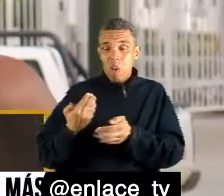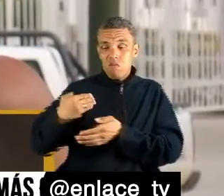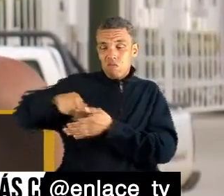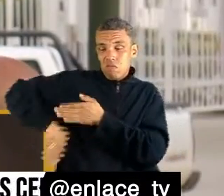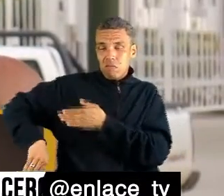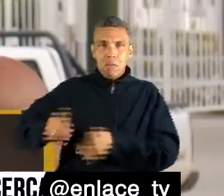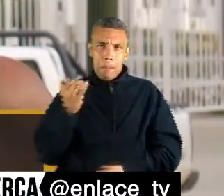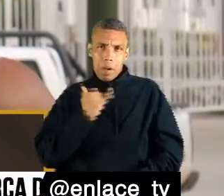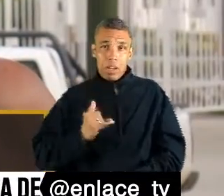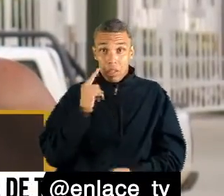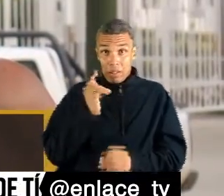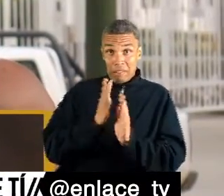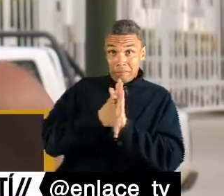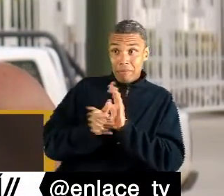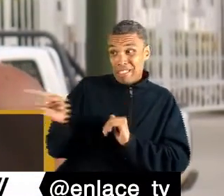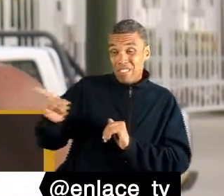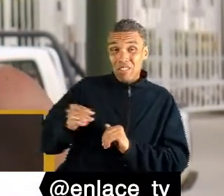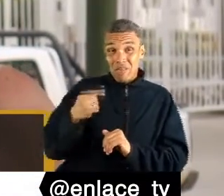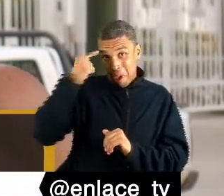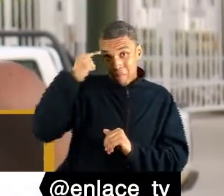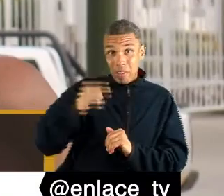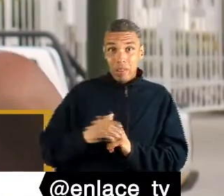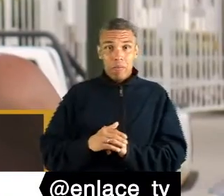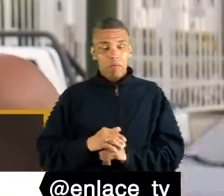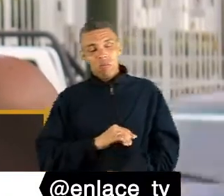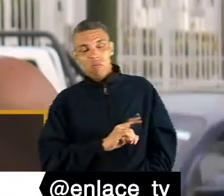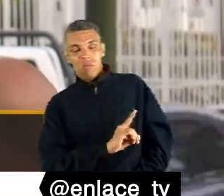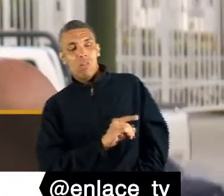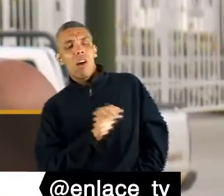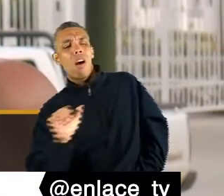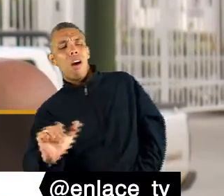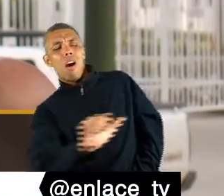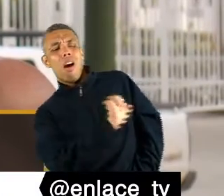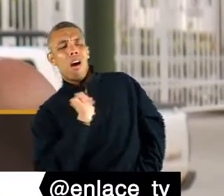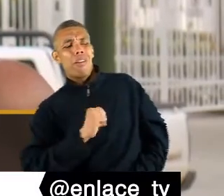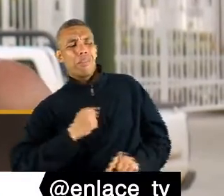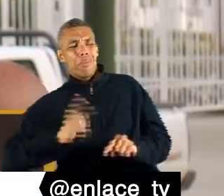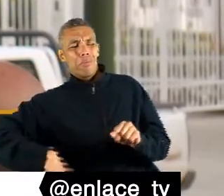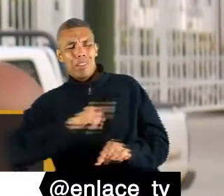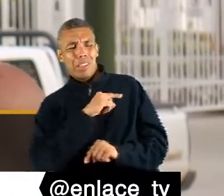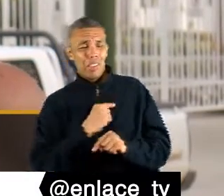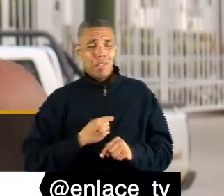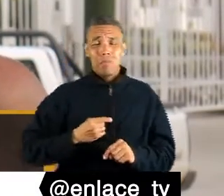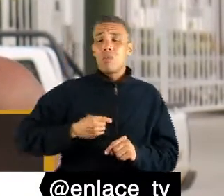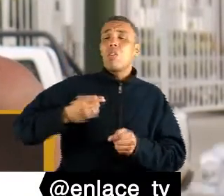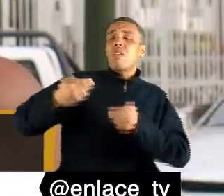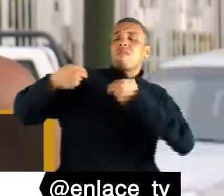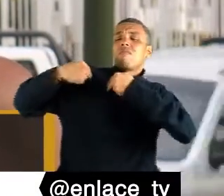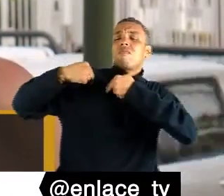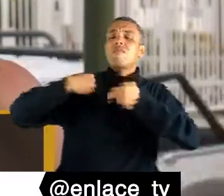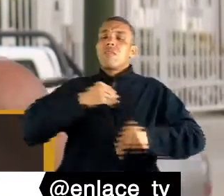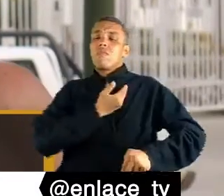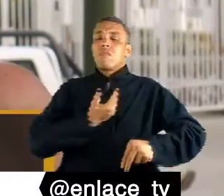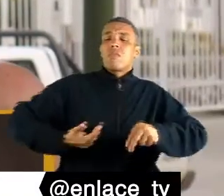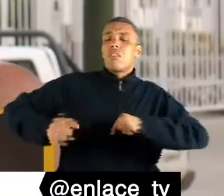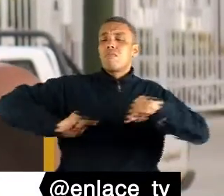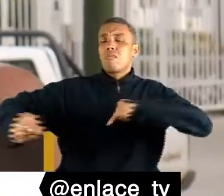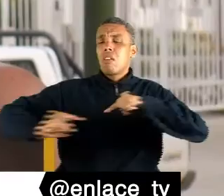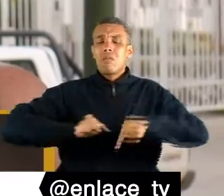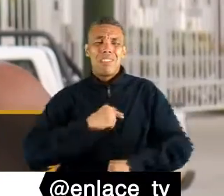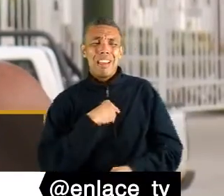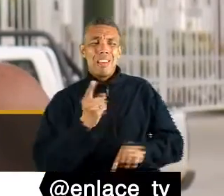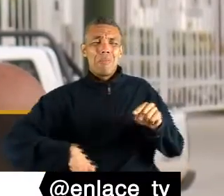No sé si es que ellos piensan que nosotras como mujeres no estamos en la capacidad de liderar un proceso como Junta. Yo creo que llegó la hora para que Barranca